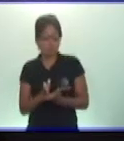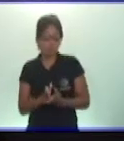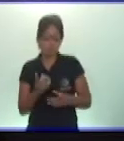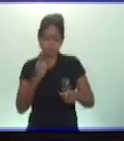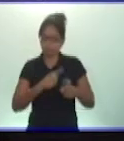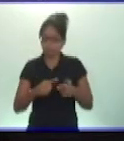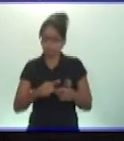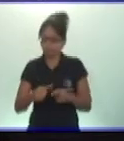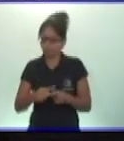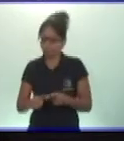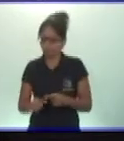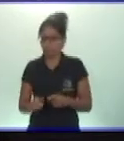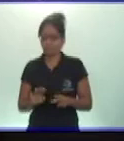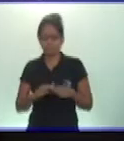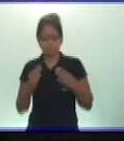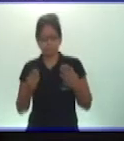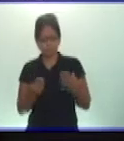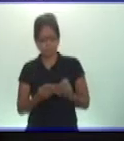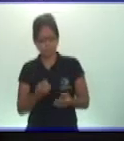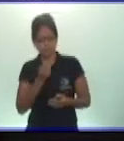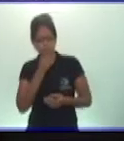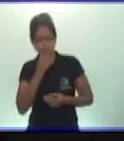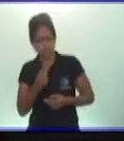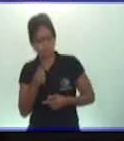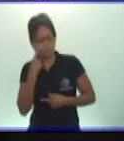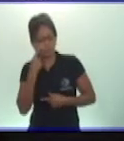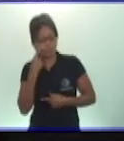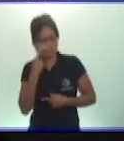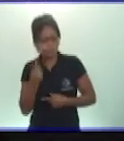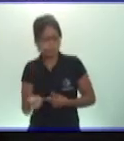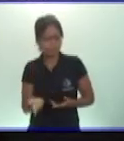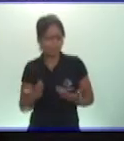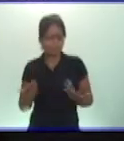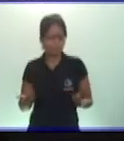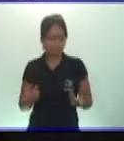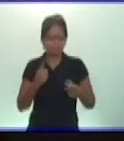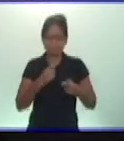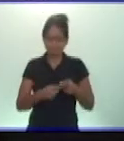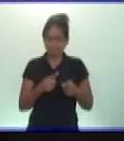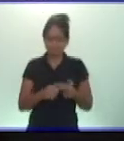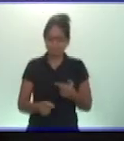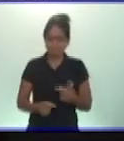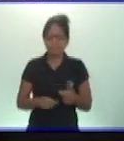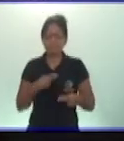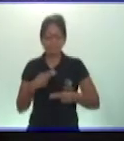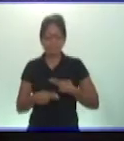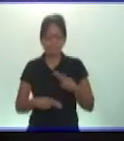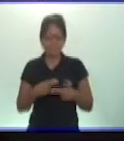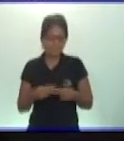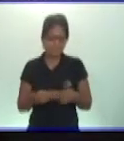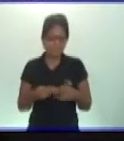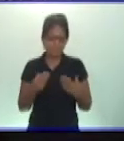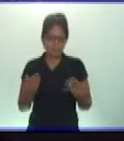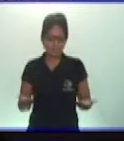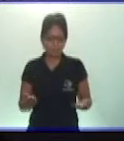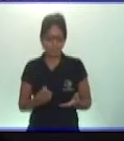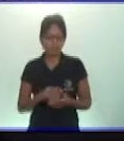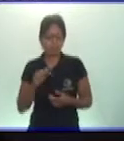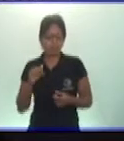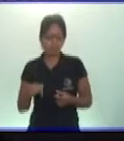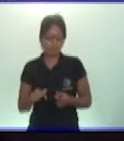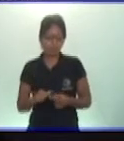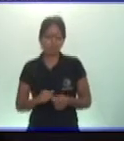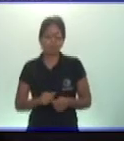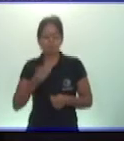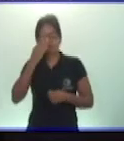lunes tuvieron la oportunidad de ver un material también elaborado por Cinesoft. Hoy vamos a ver un material elaborado por Cubavisión Internacional del